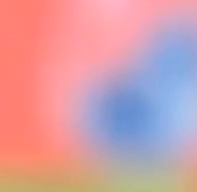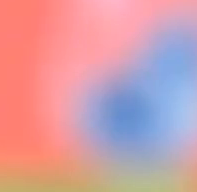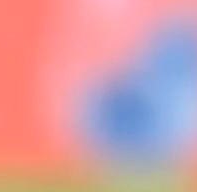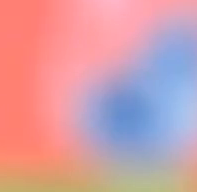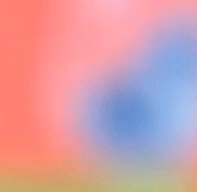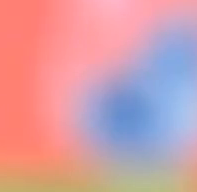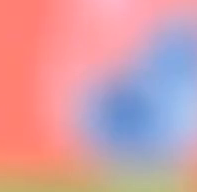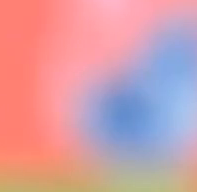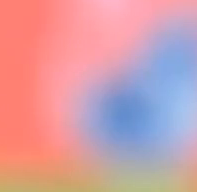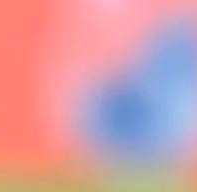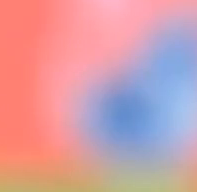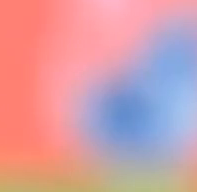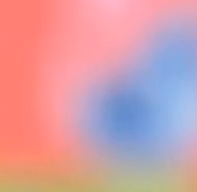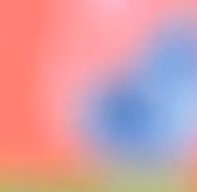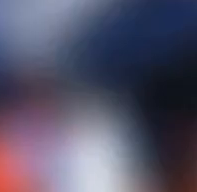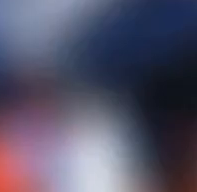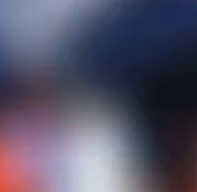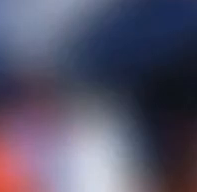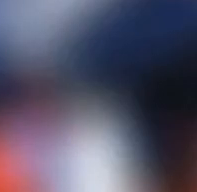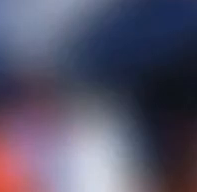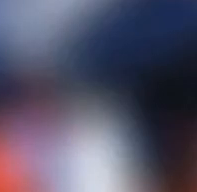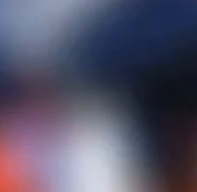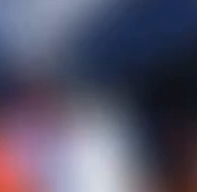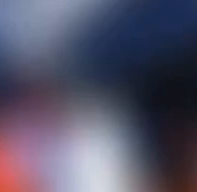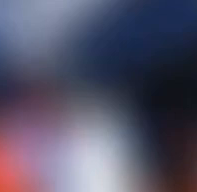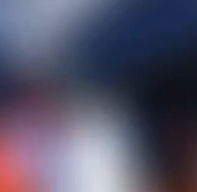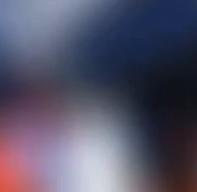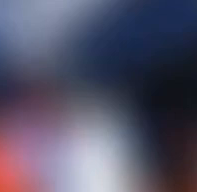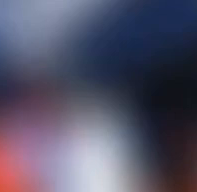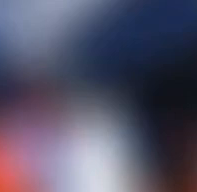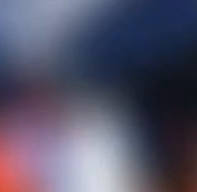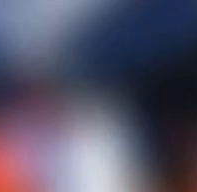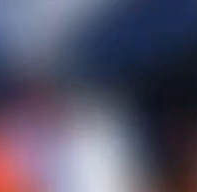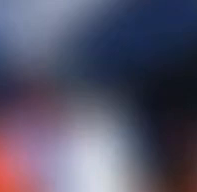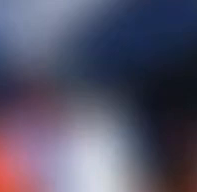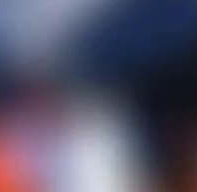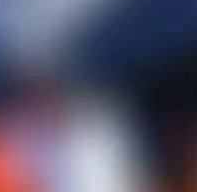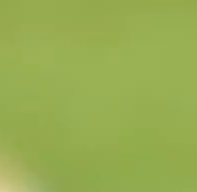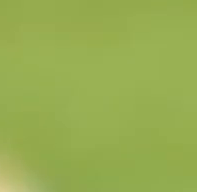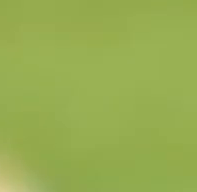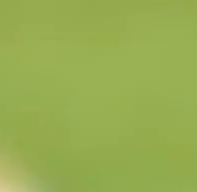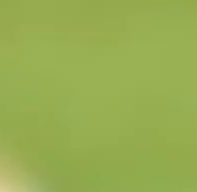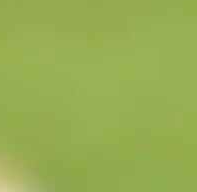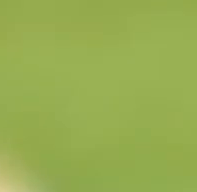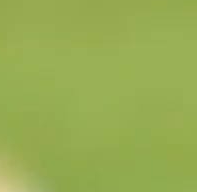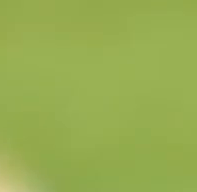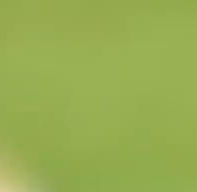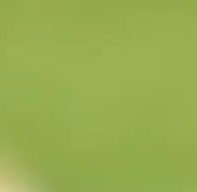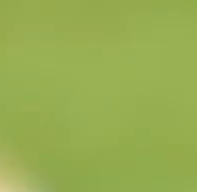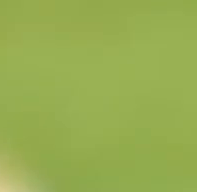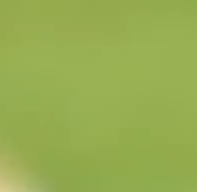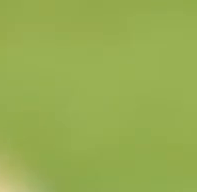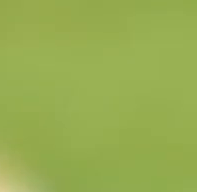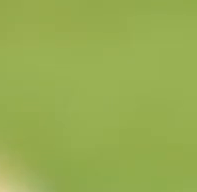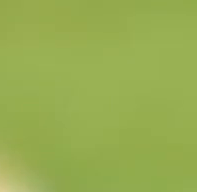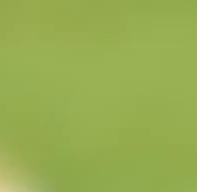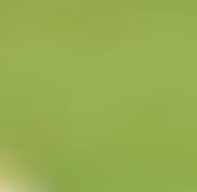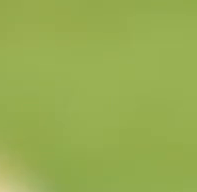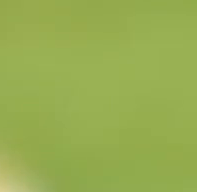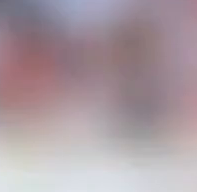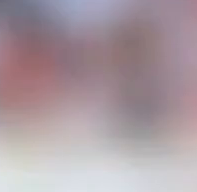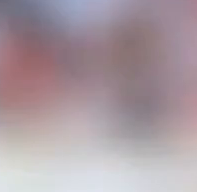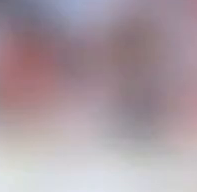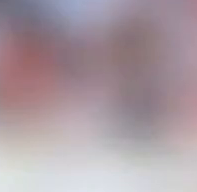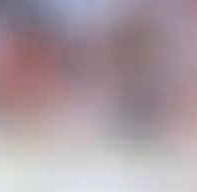Los Diablos Rojos están octavos con 19 puntos y se metieron en la pelea de clasificación. El próximo partido será